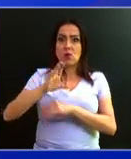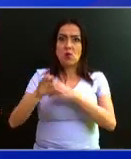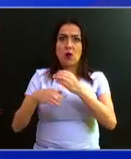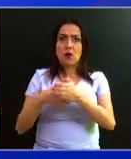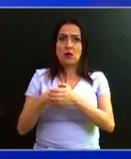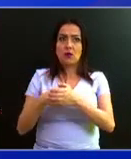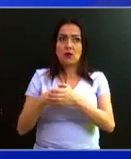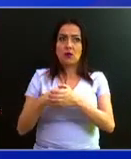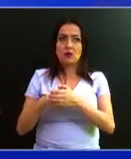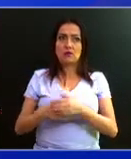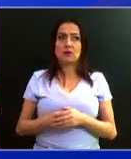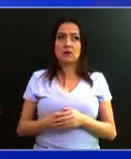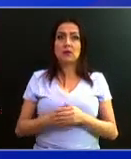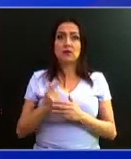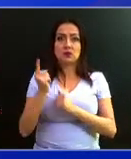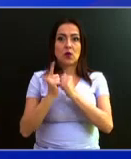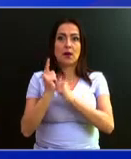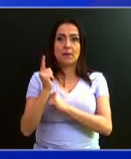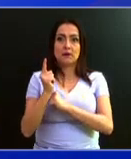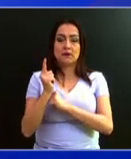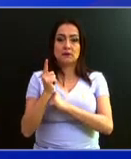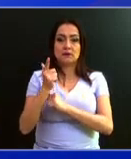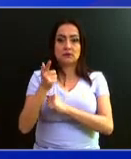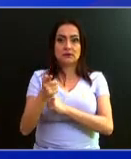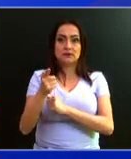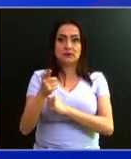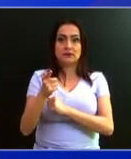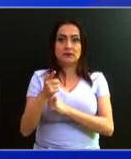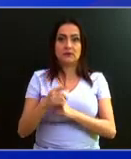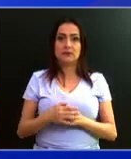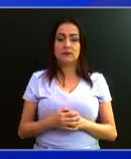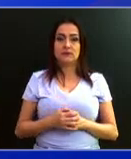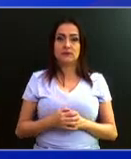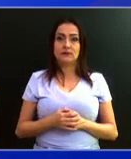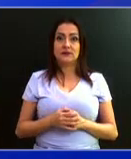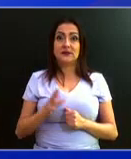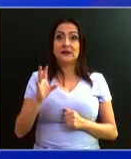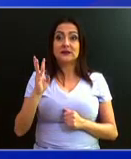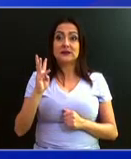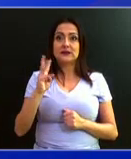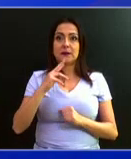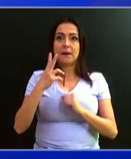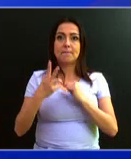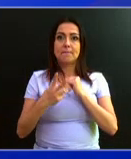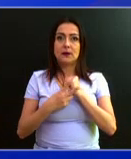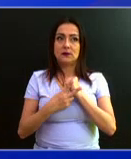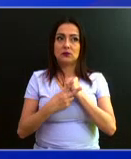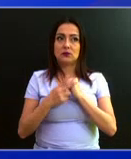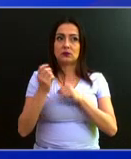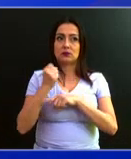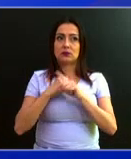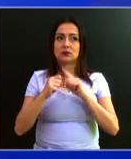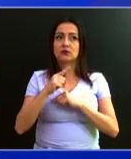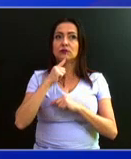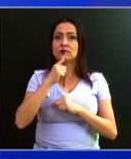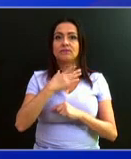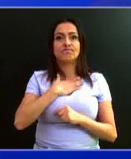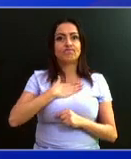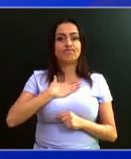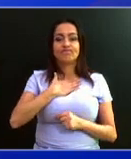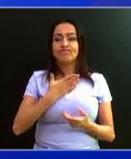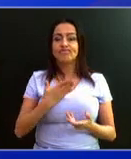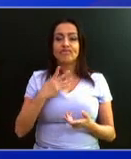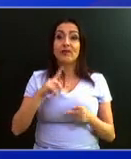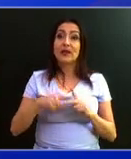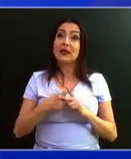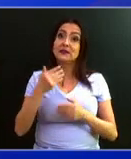mismo activó su arma y también la impactó en al menos 6 ocasiones. Una situación realmente lamentable que, bueno,